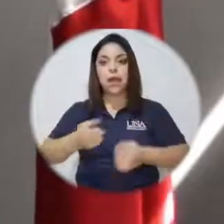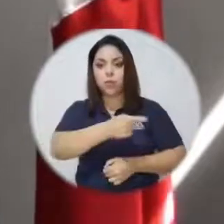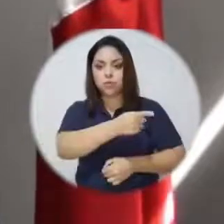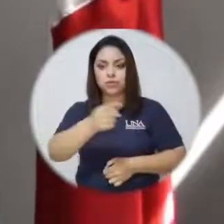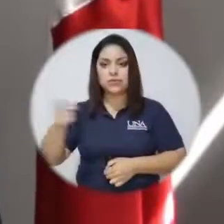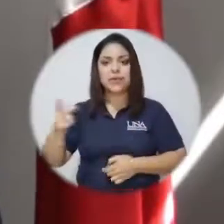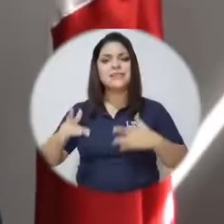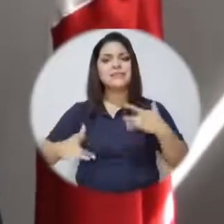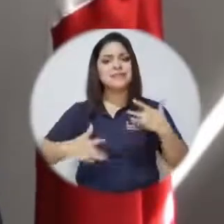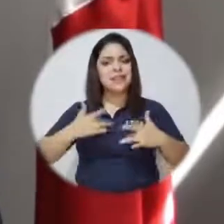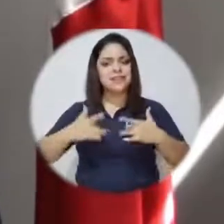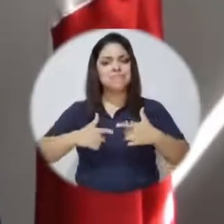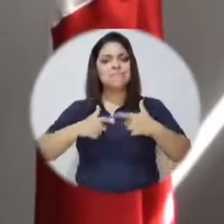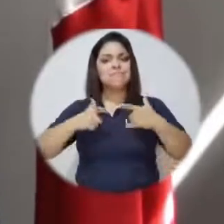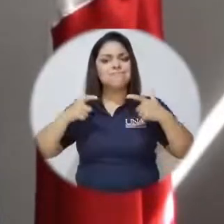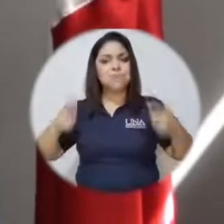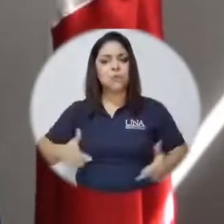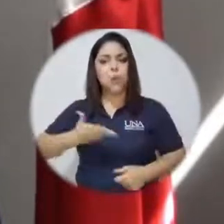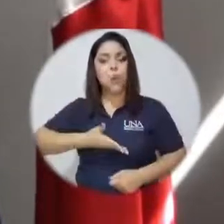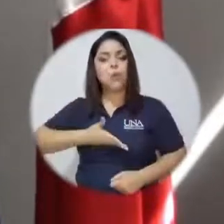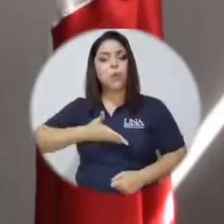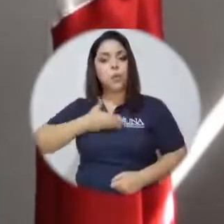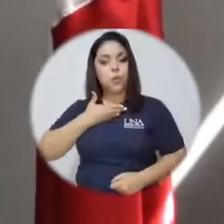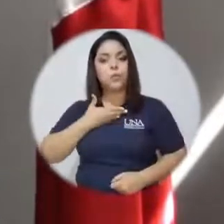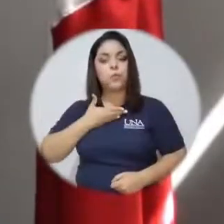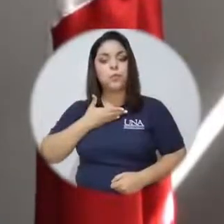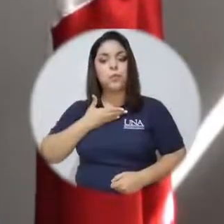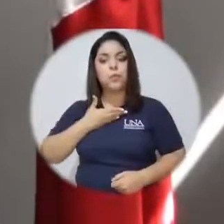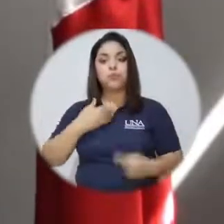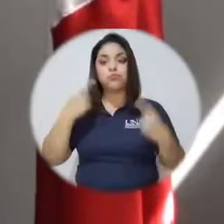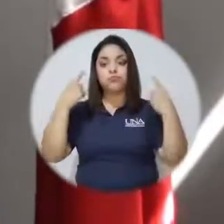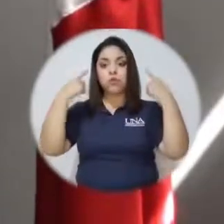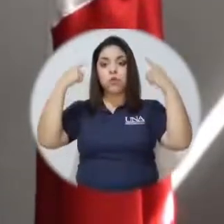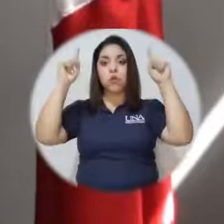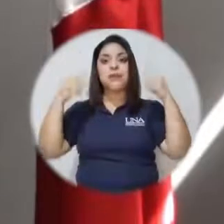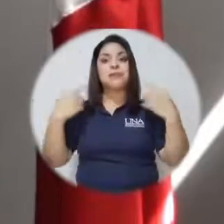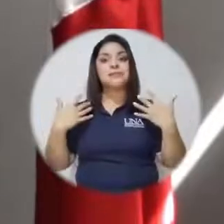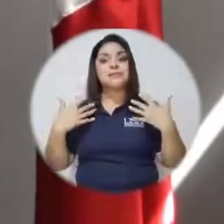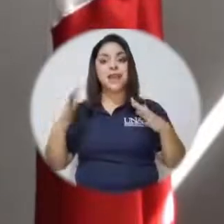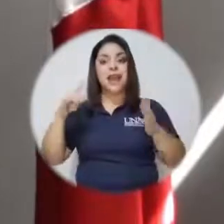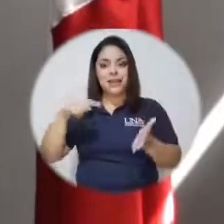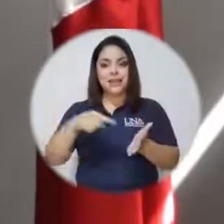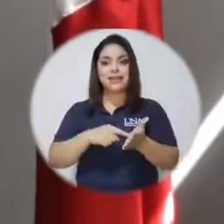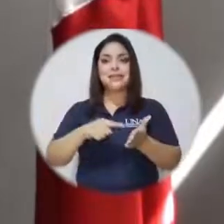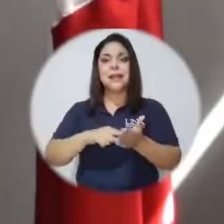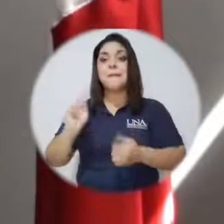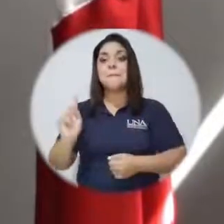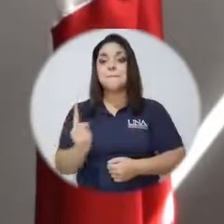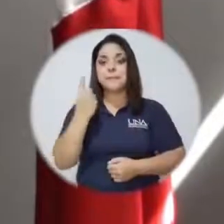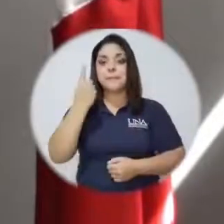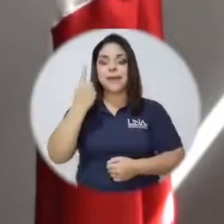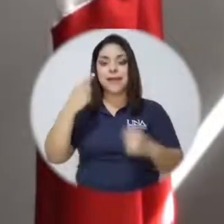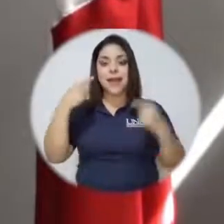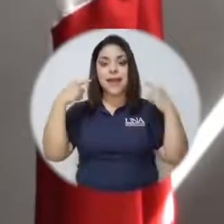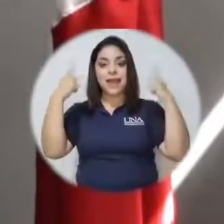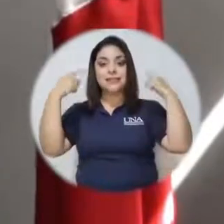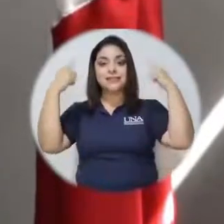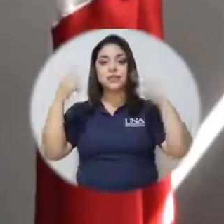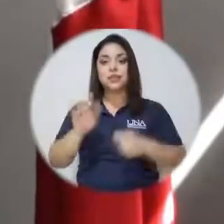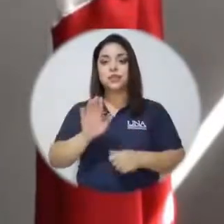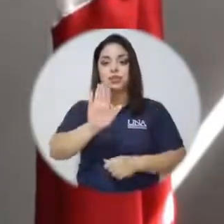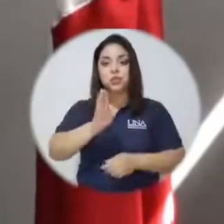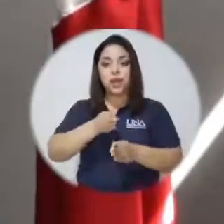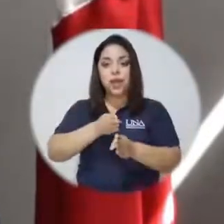deben de sentirse en extremo orgullosos y orgullosas por haber alcanzado este primer éxito en